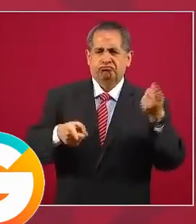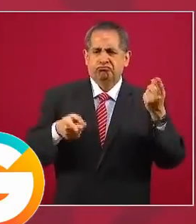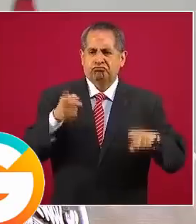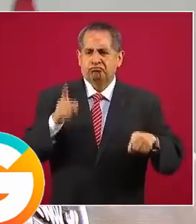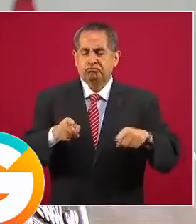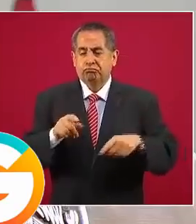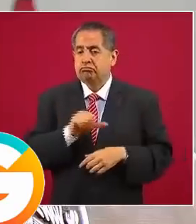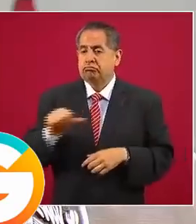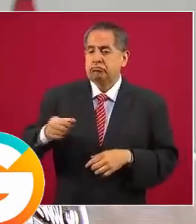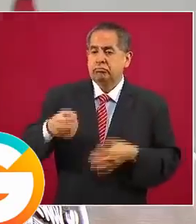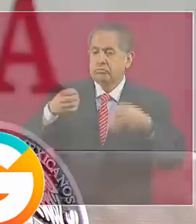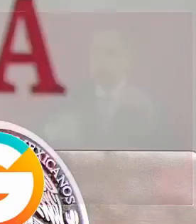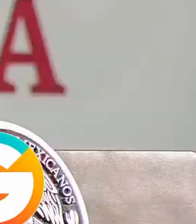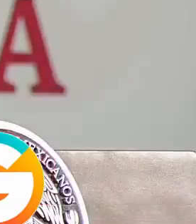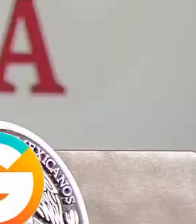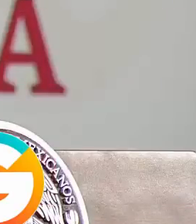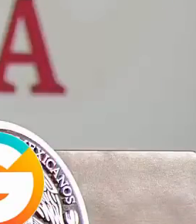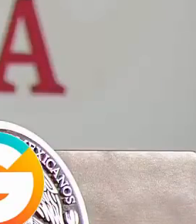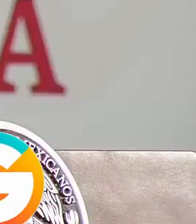jueces,